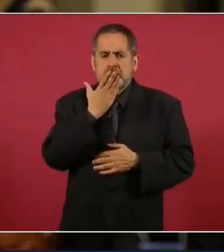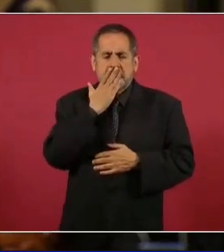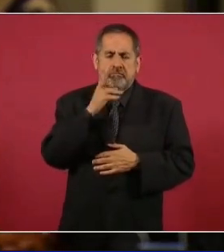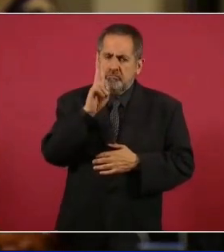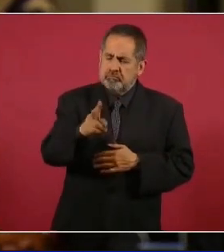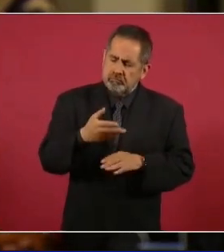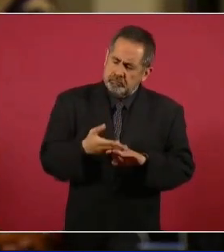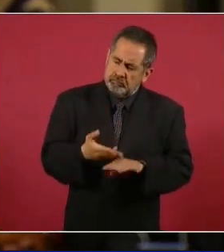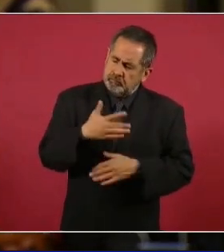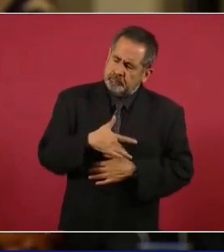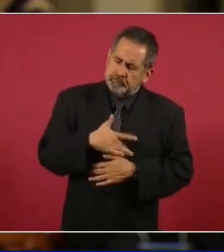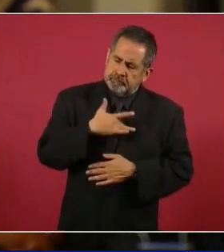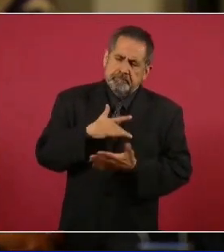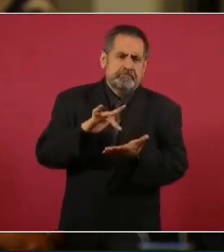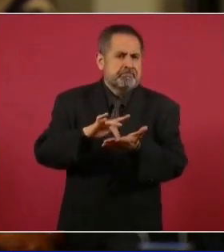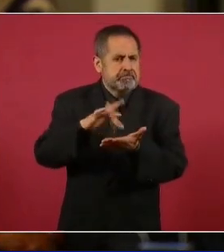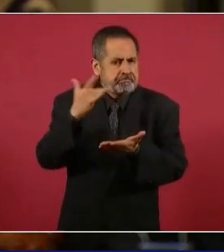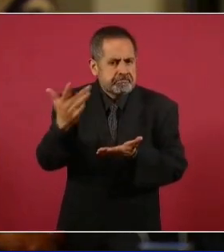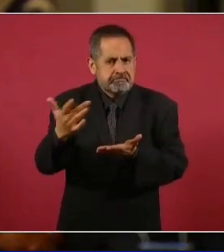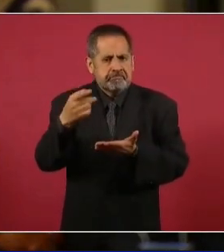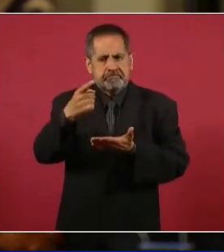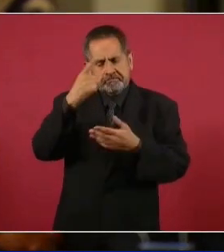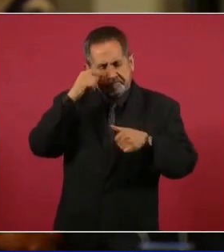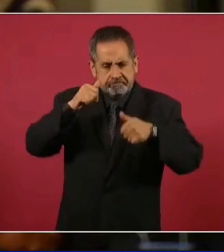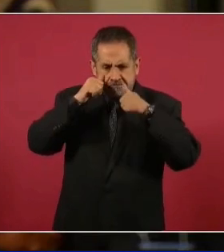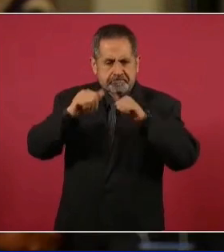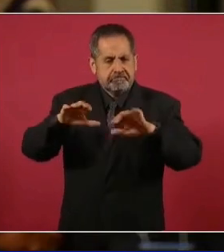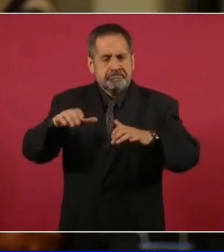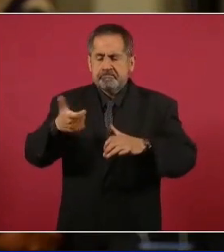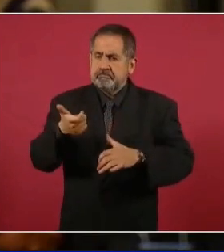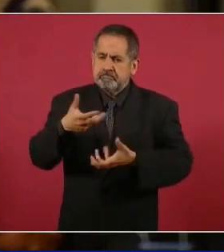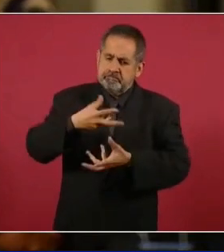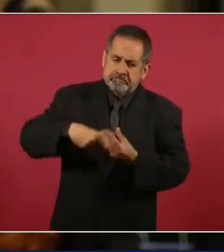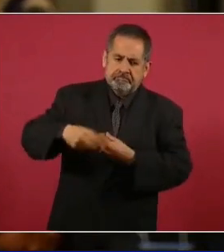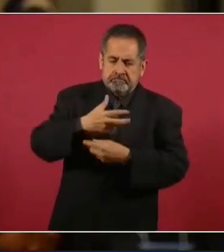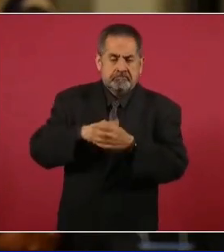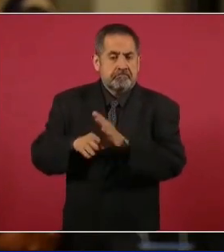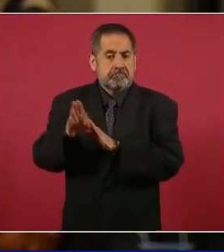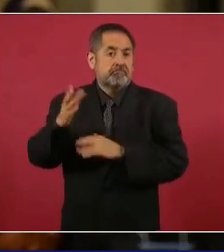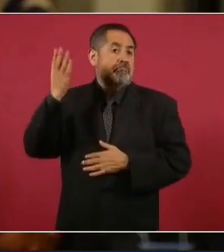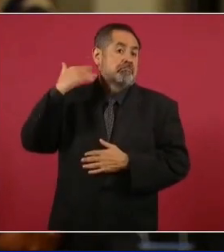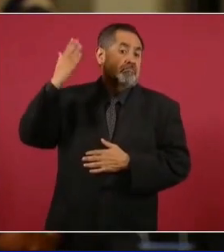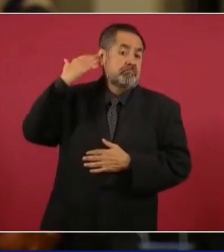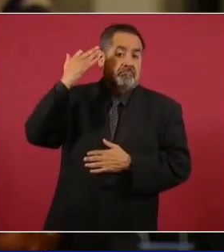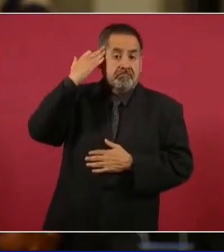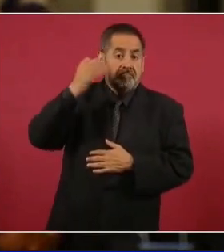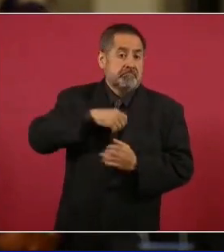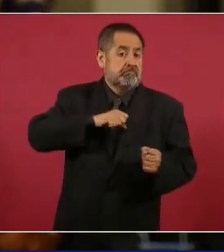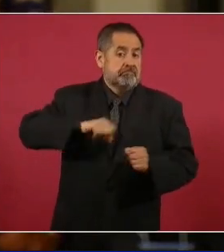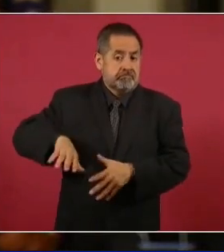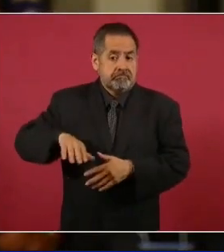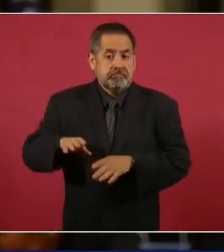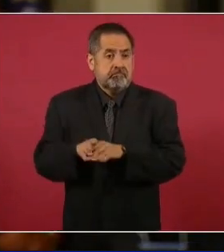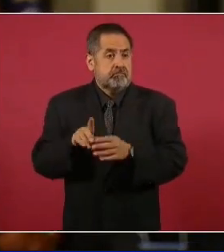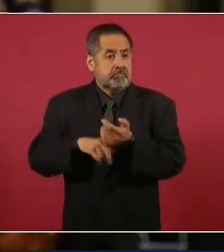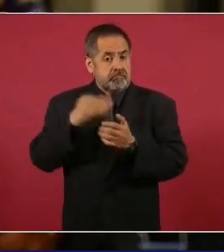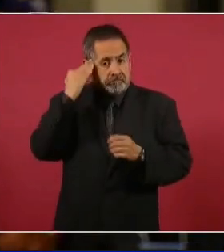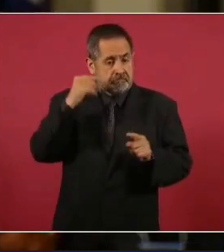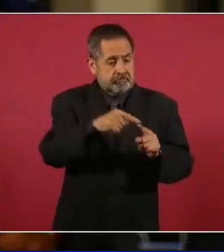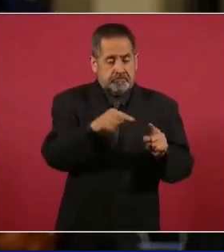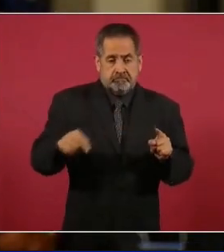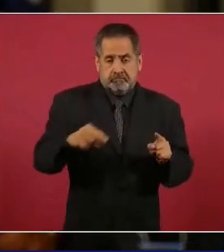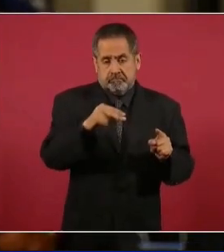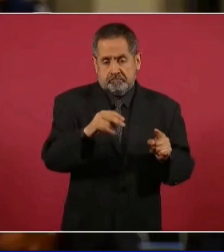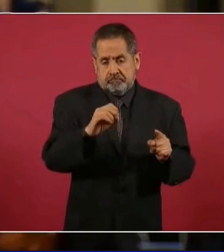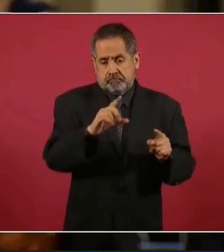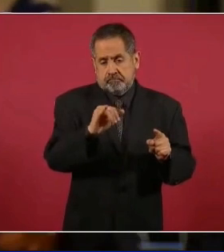muy agradecidos con esa visión que se tiene de recuperar la competitividad de un estado que fue abandonado prácticamente durante todo el periodo neoliberal,